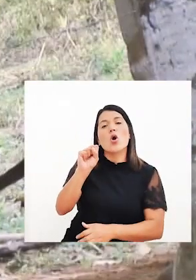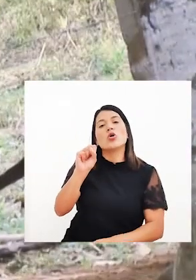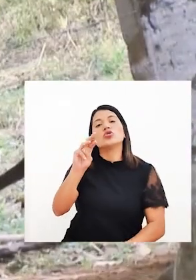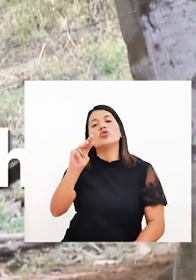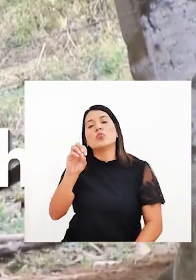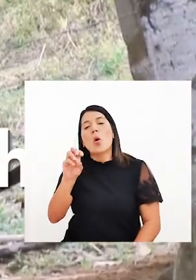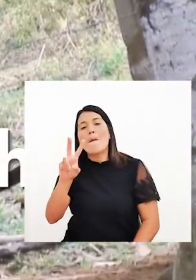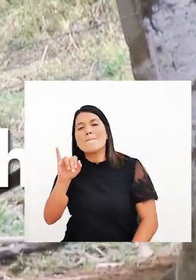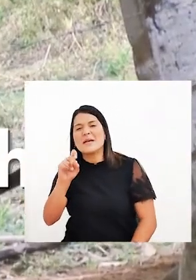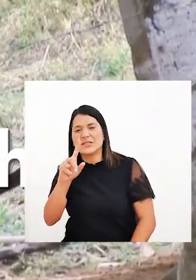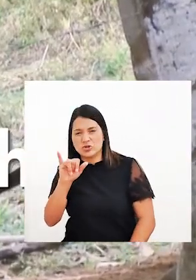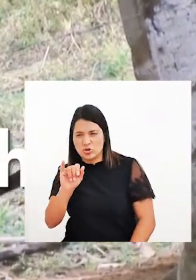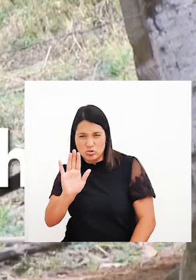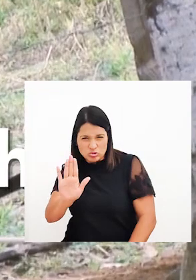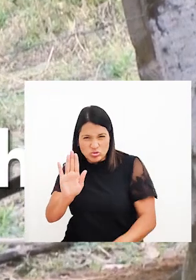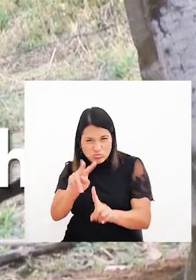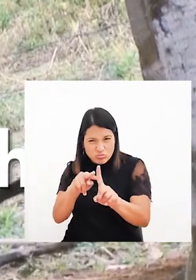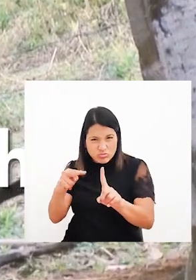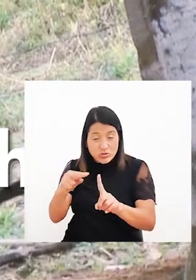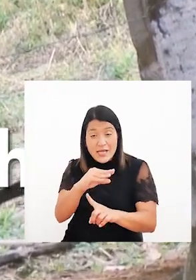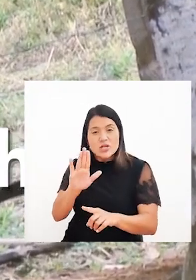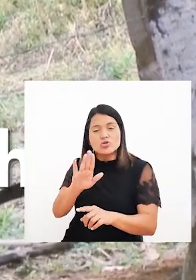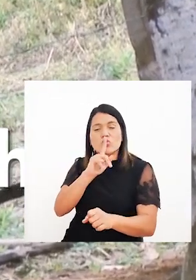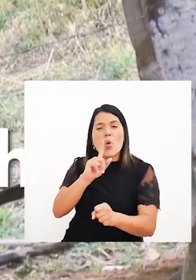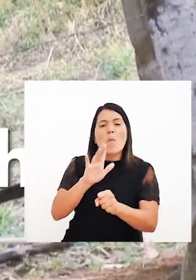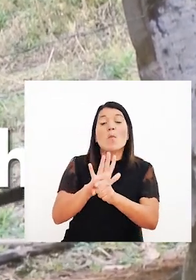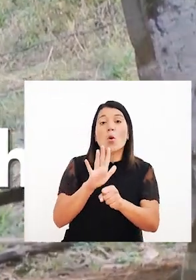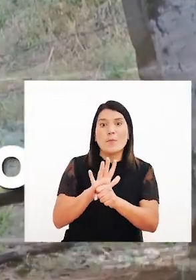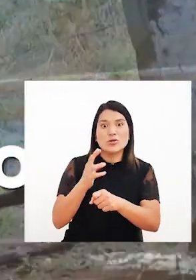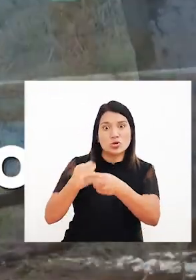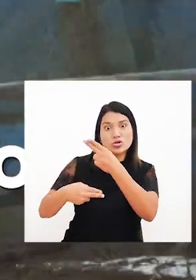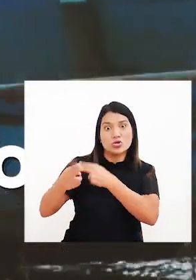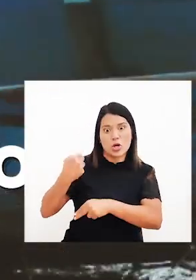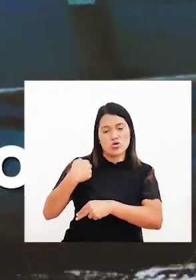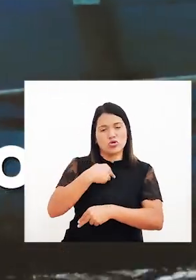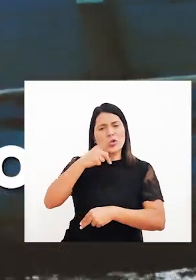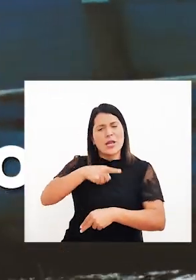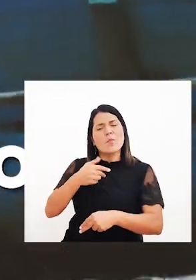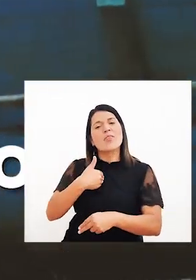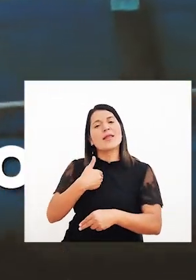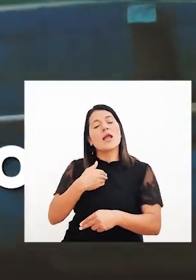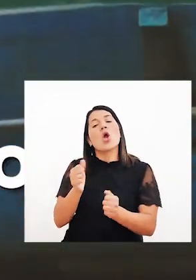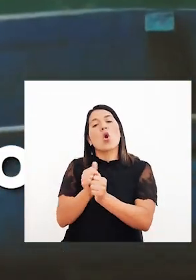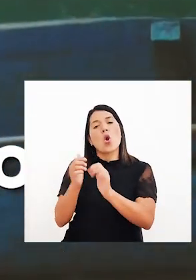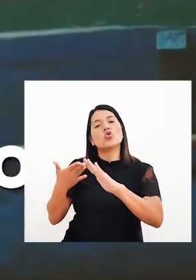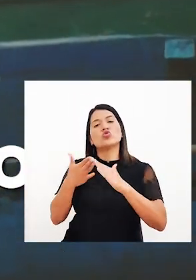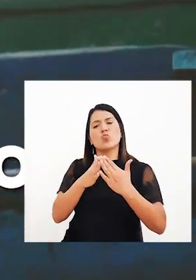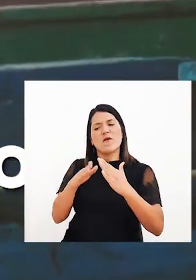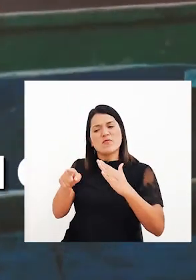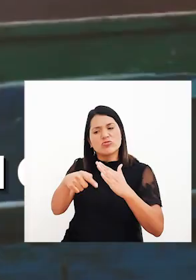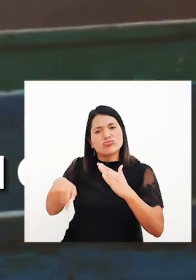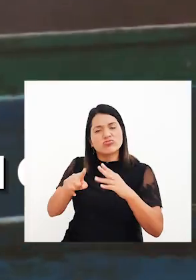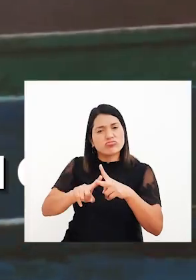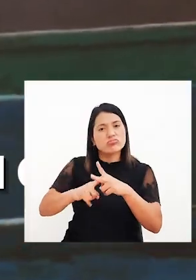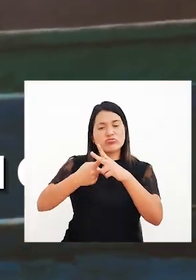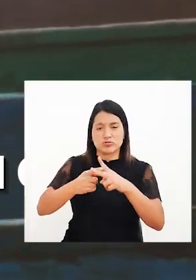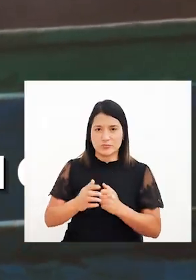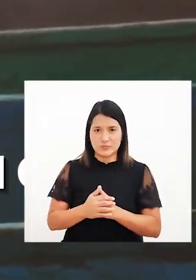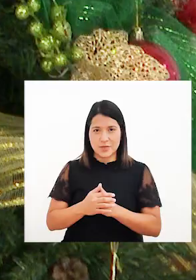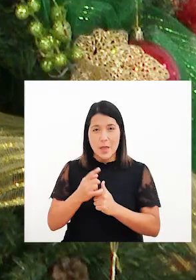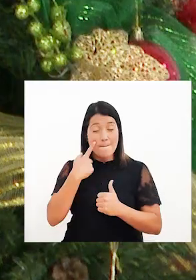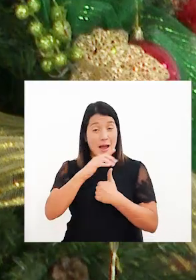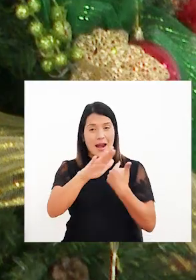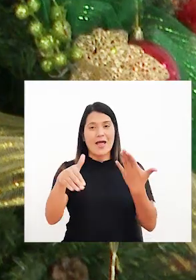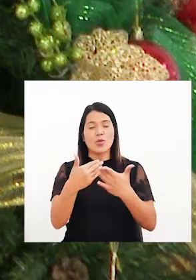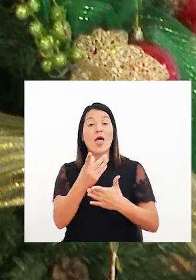la cosmovisión y ese compromiso histórico que debemos tener con los pueblos originarios. A